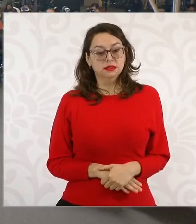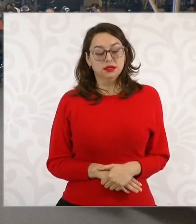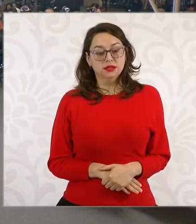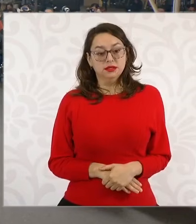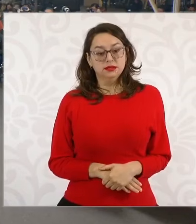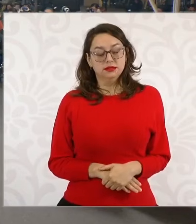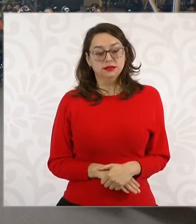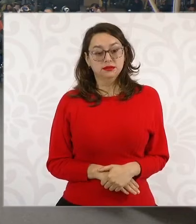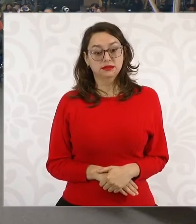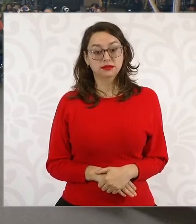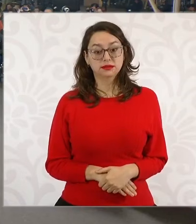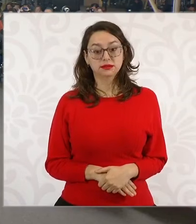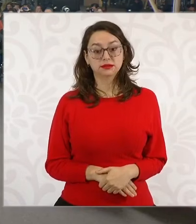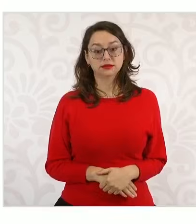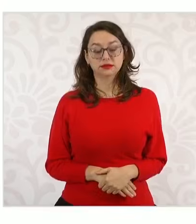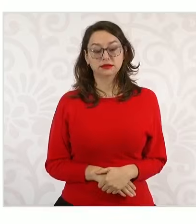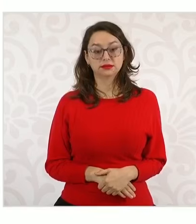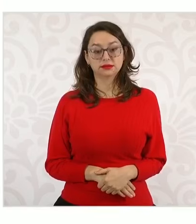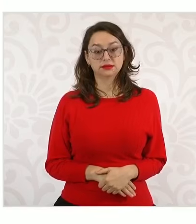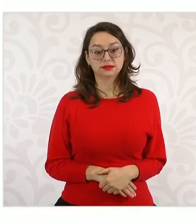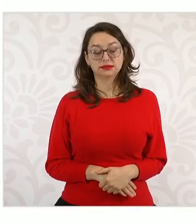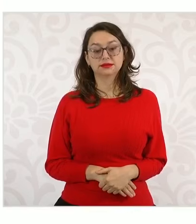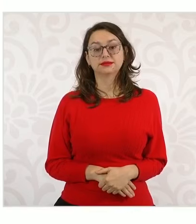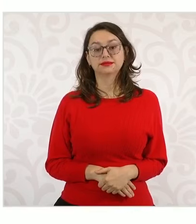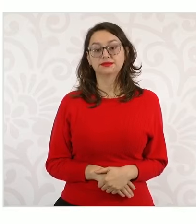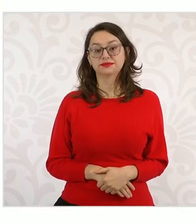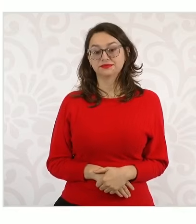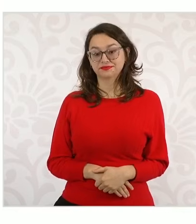A ver, pon un desplegado que salió ayer.